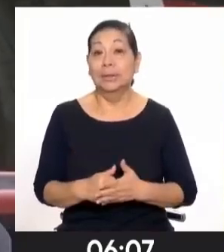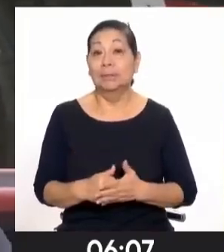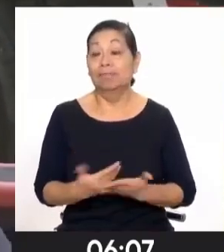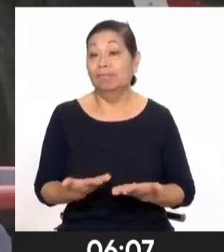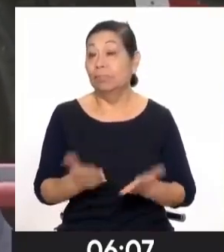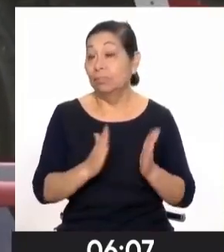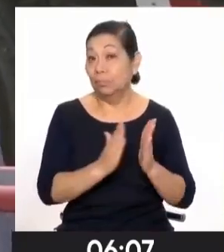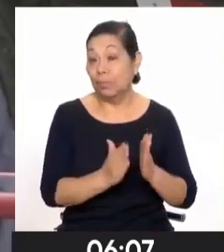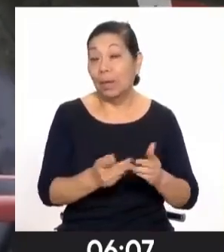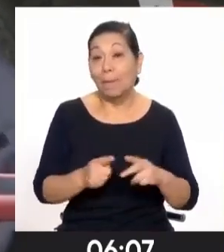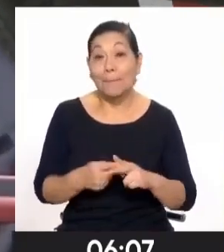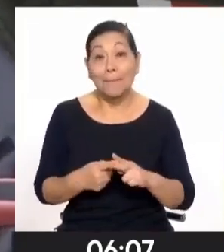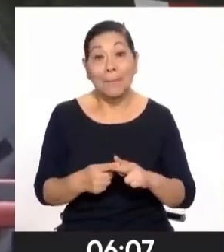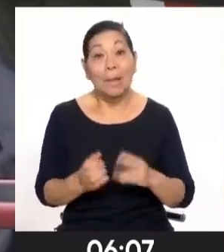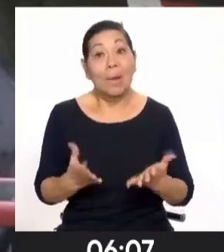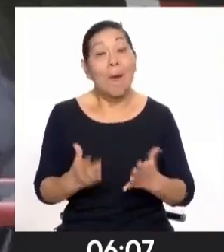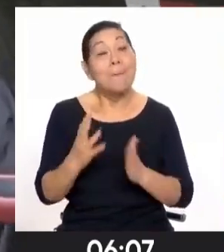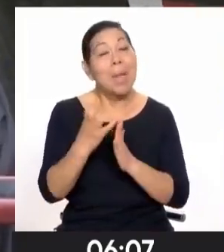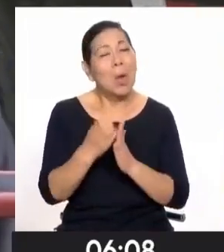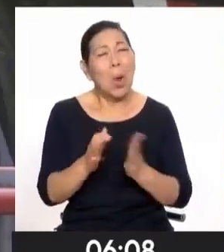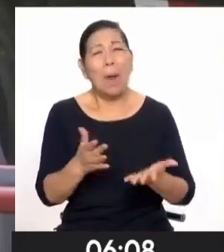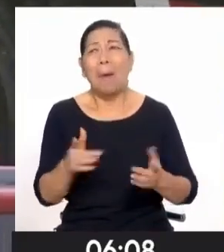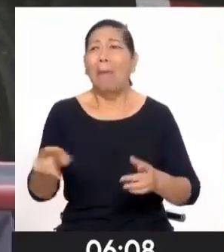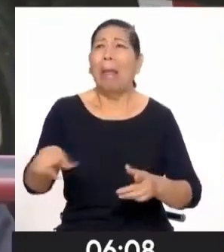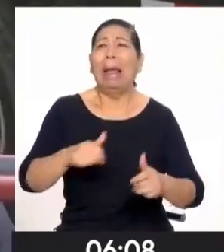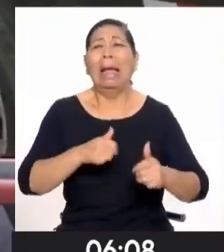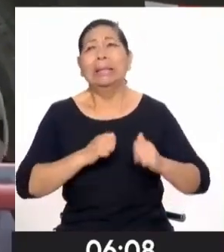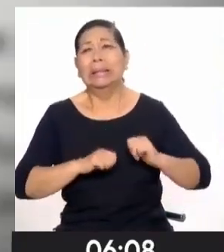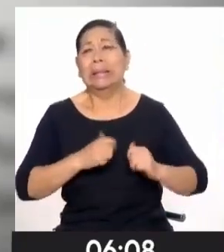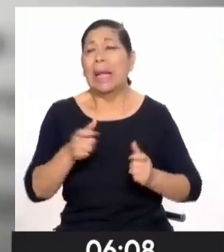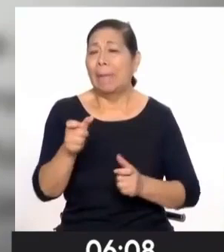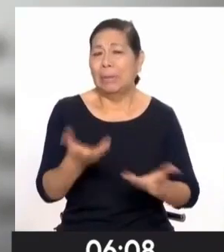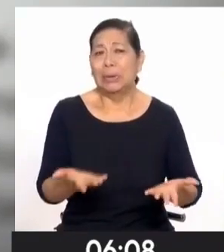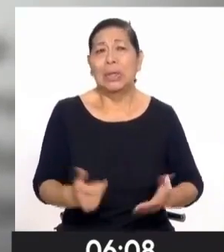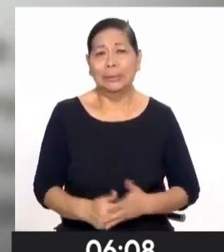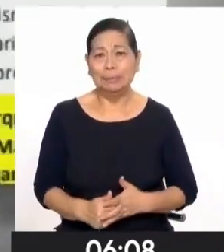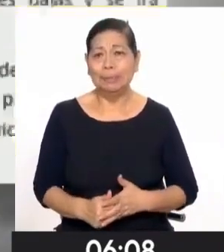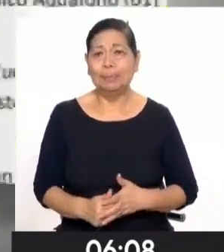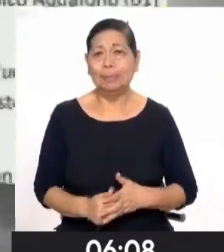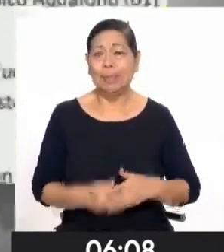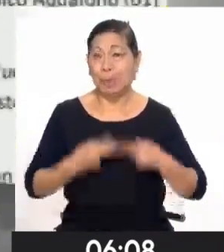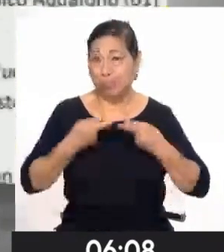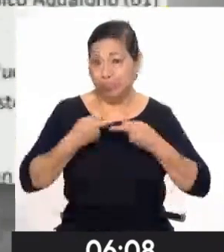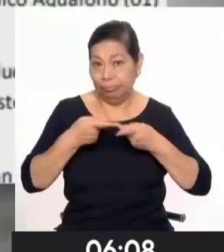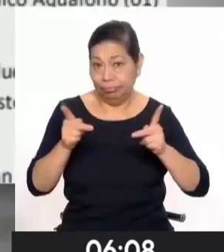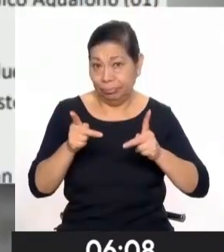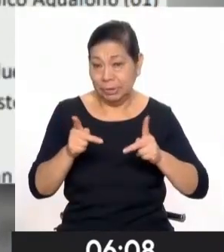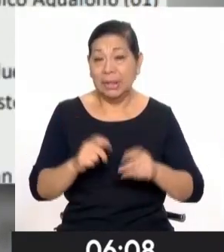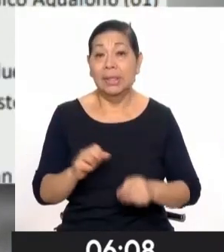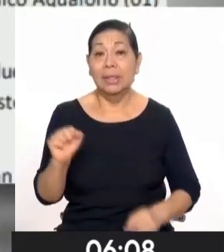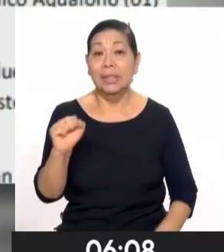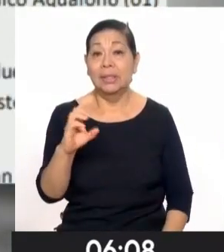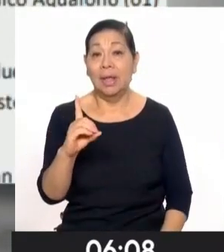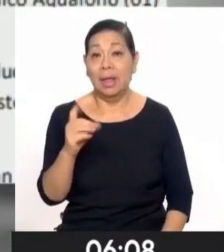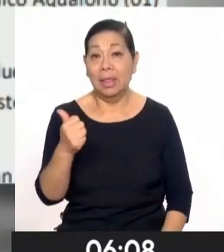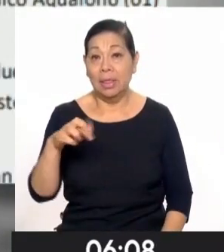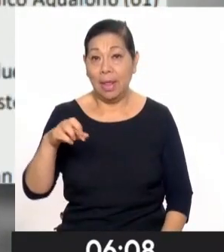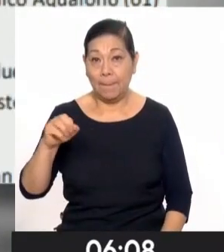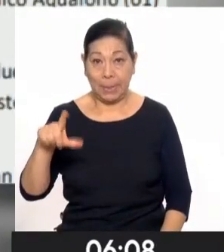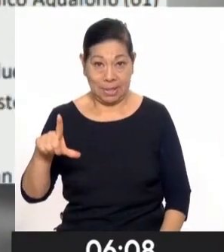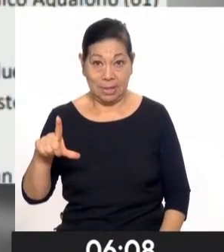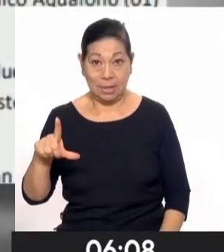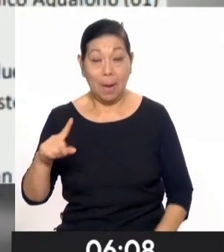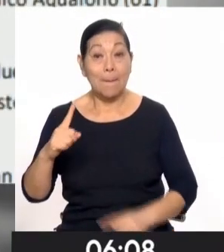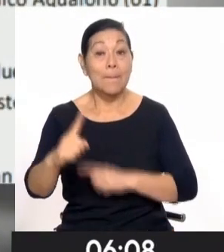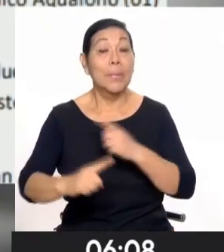adecuaciones técnicas pero causando el menor perjuicio posible a los ciudadanos a través de una nota de prensa sedapal confirmó la interrupción del servicio